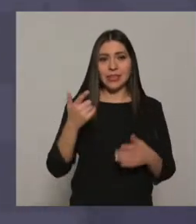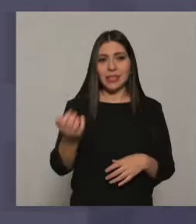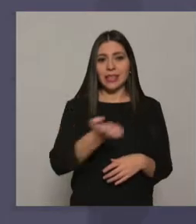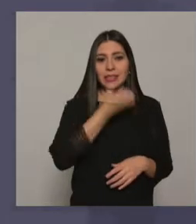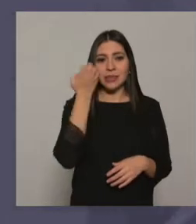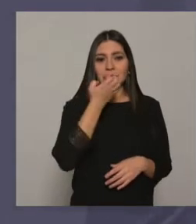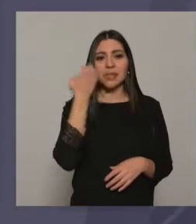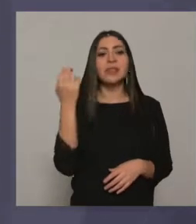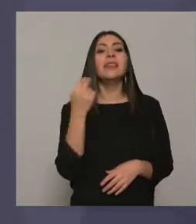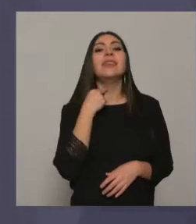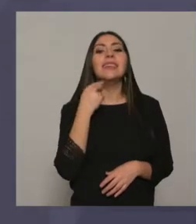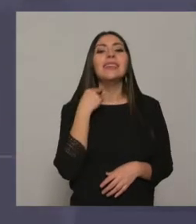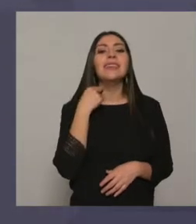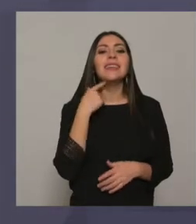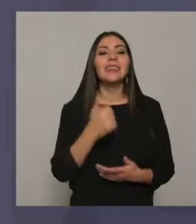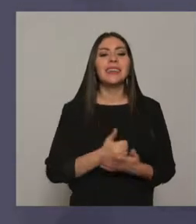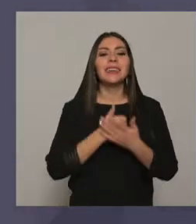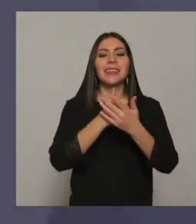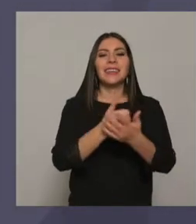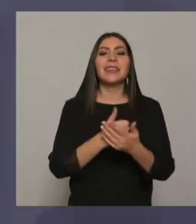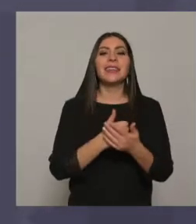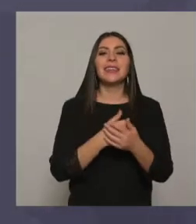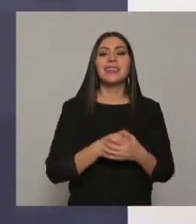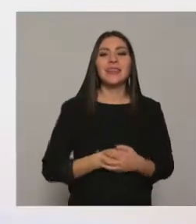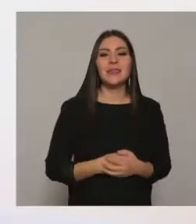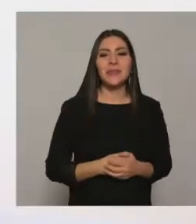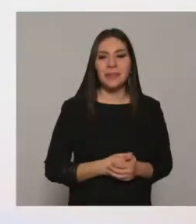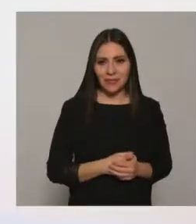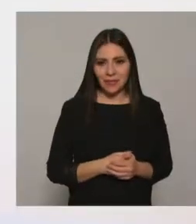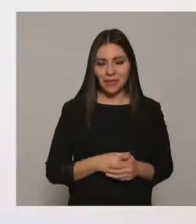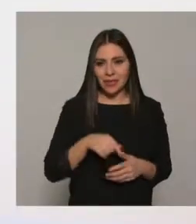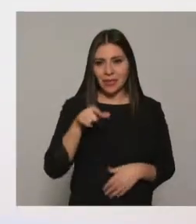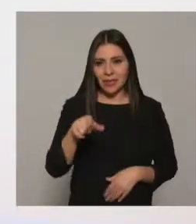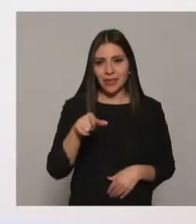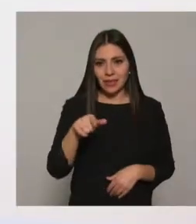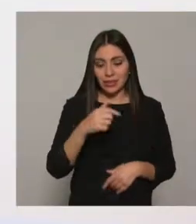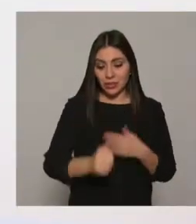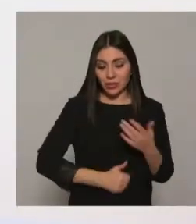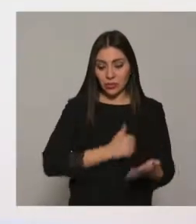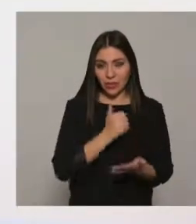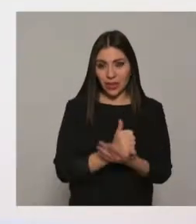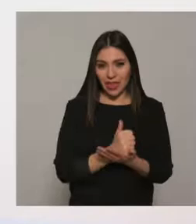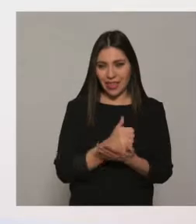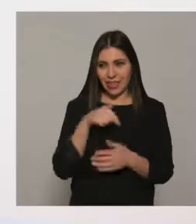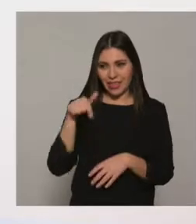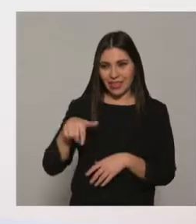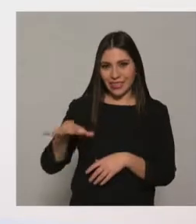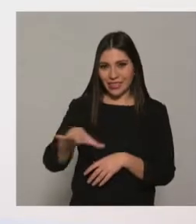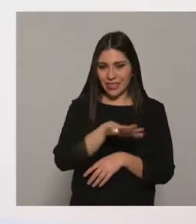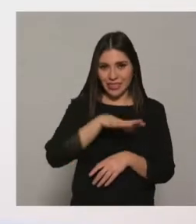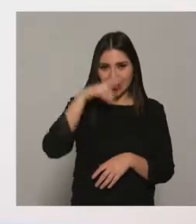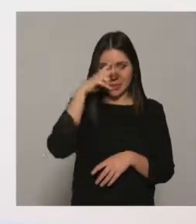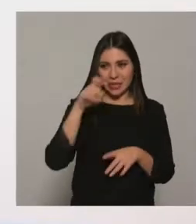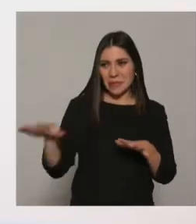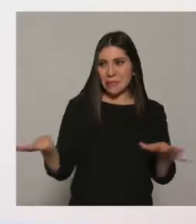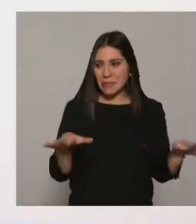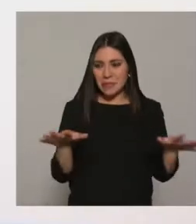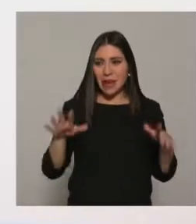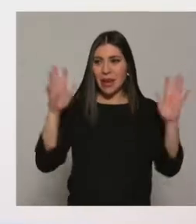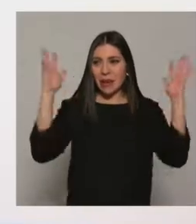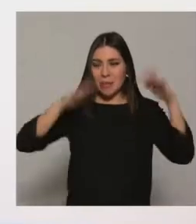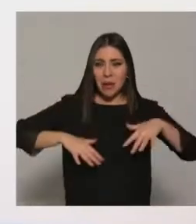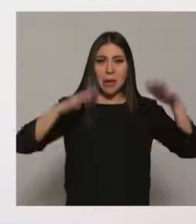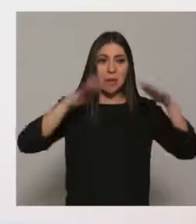con ellos, porque el tema de la reconstrucción de la ciudad ha sido pues, un tema que ha tenido que